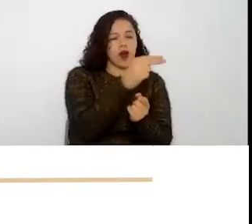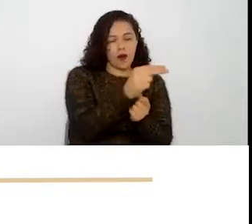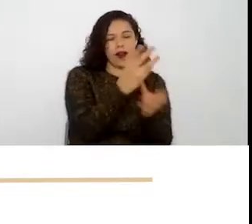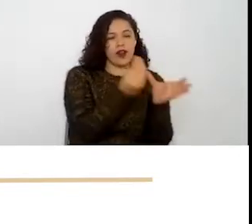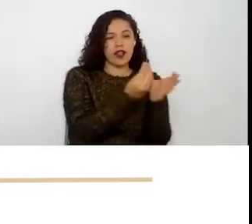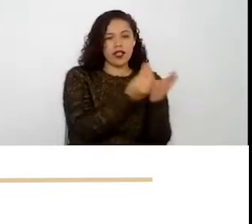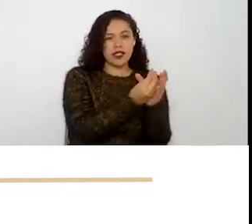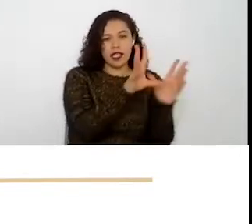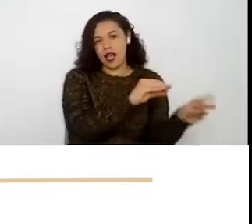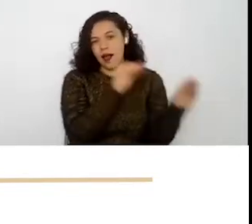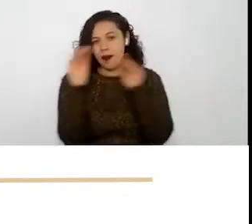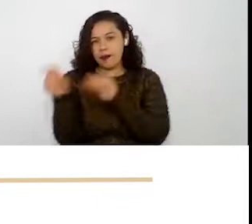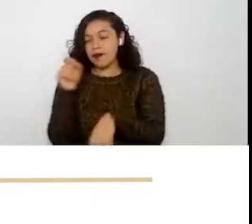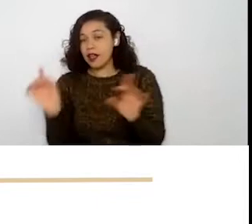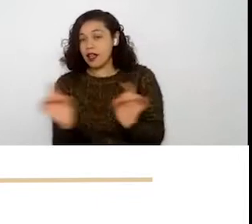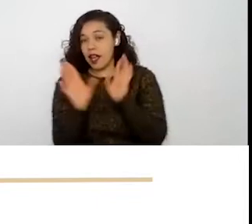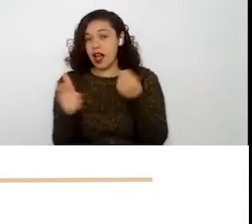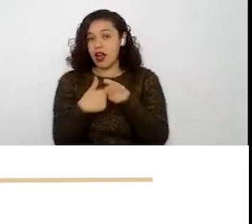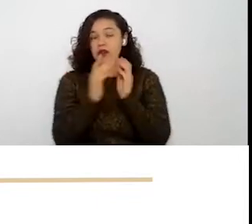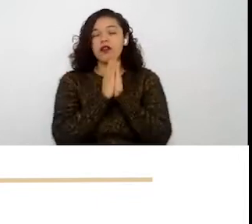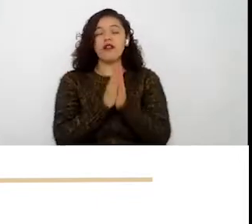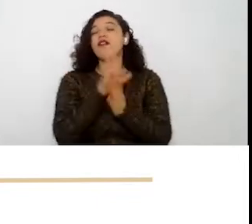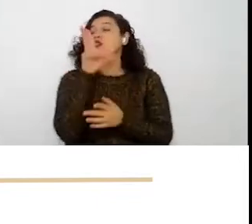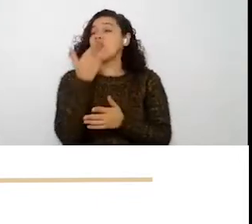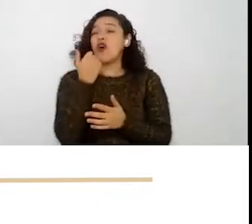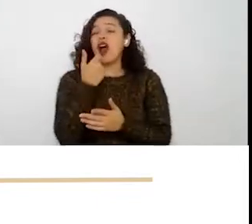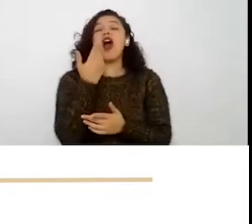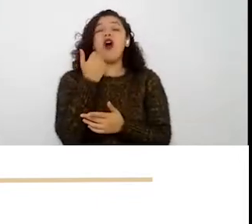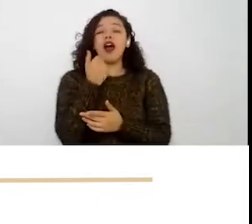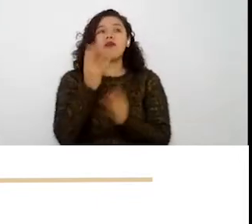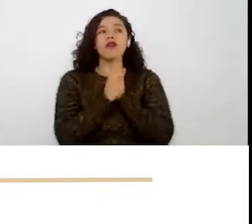caso de que no las tenga por favor comuníquese a la dirección jurídica